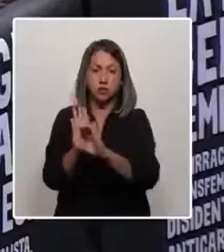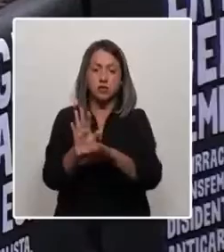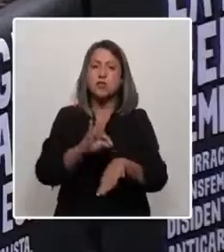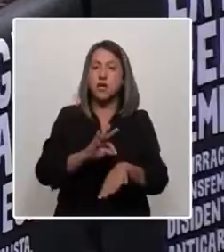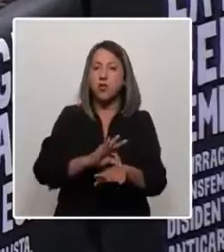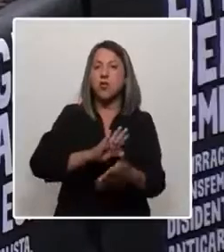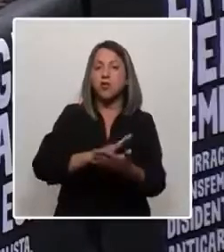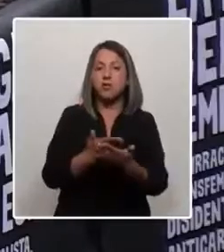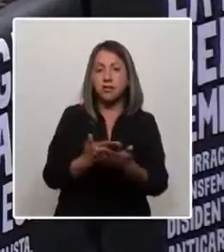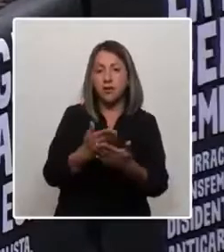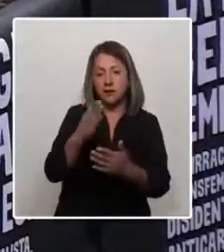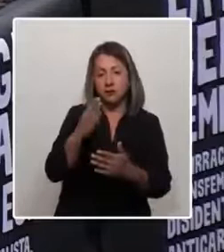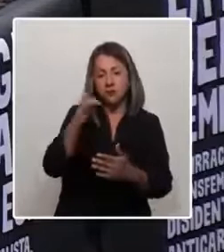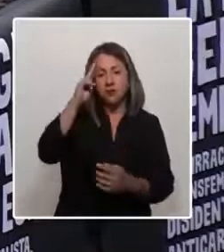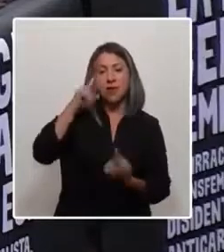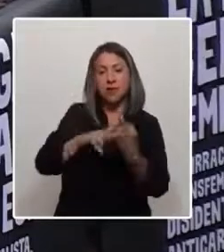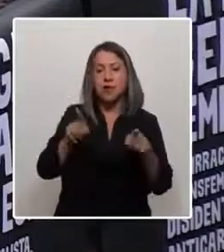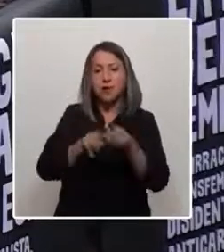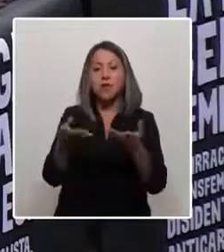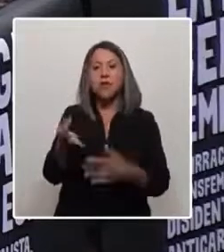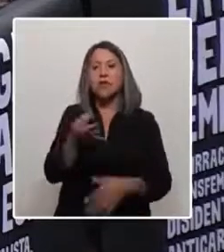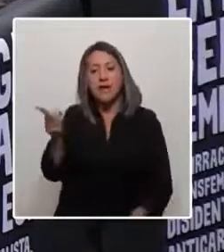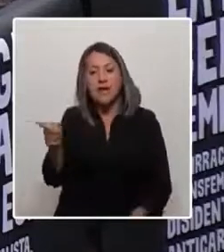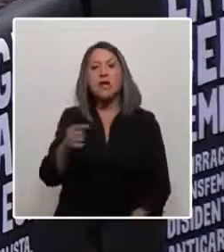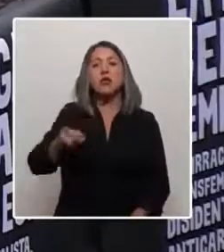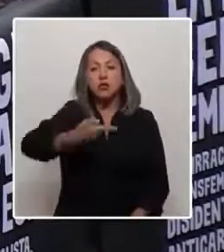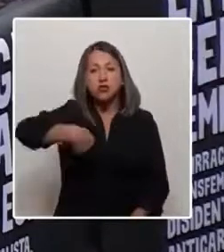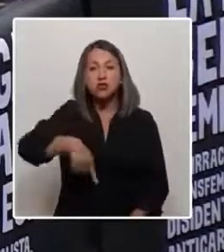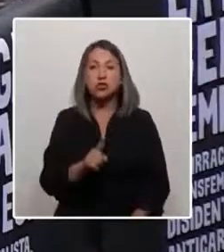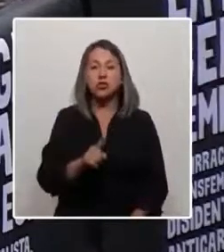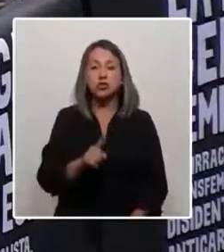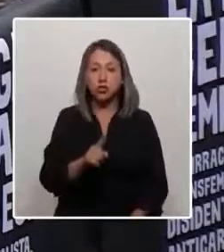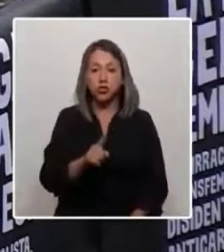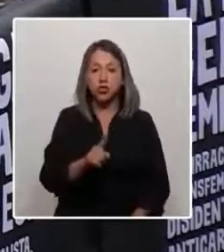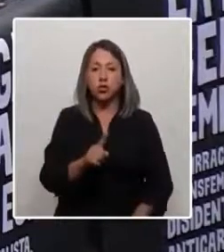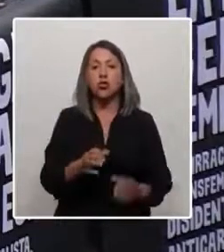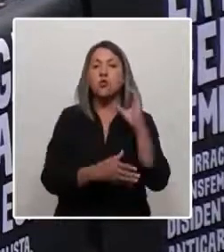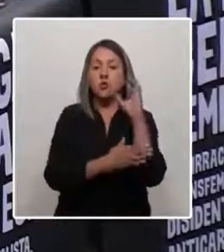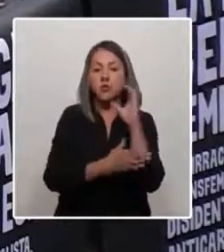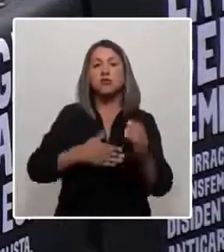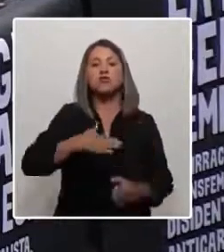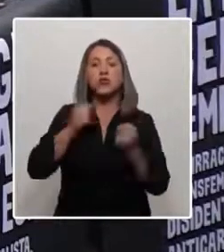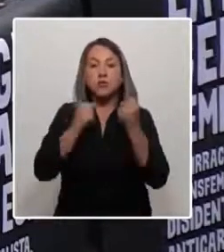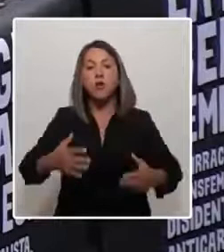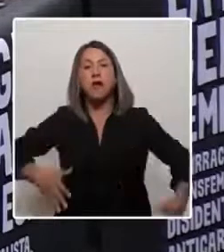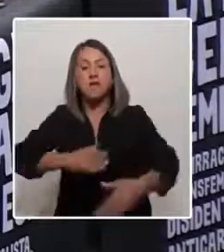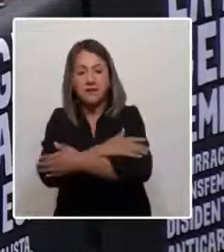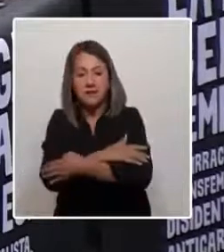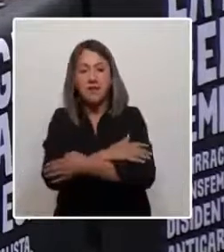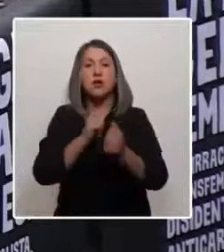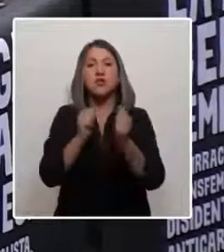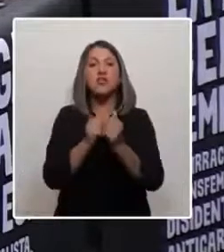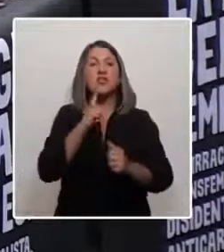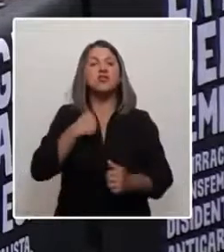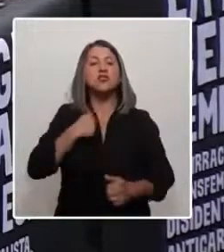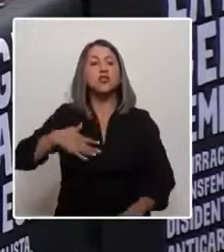Así como dice la Teresa Marinovich, que nosotros lo abrazamos con los comunistas, yo puedo abrazarme con cualquiera.